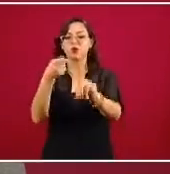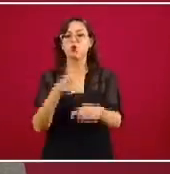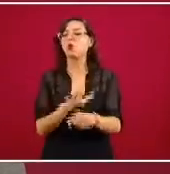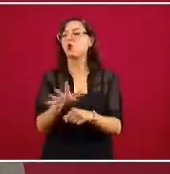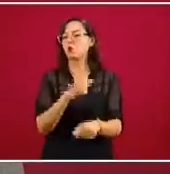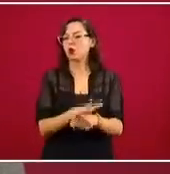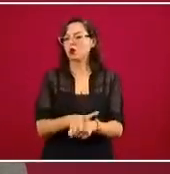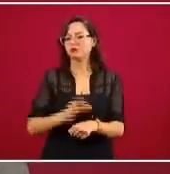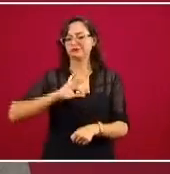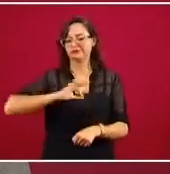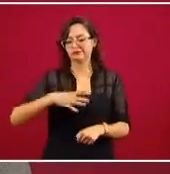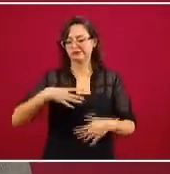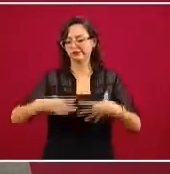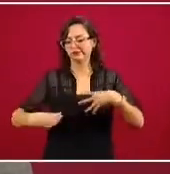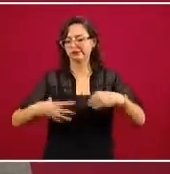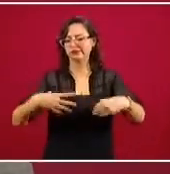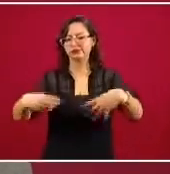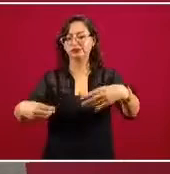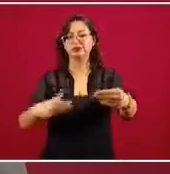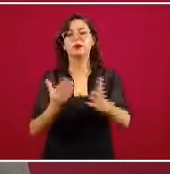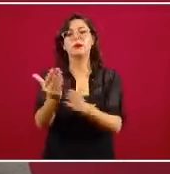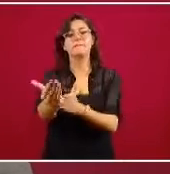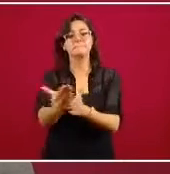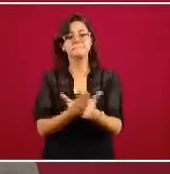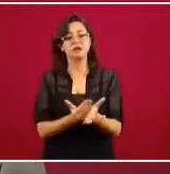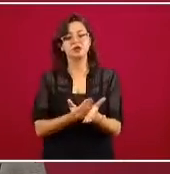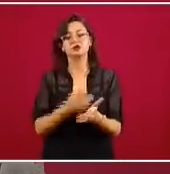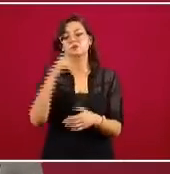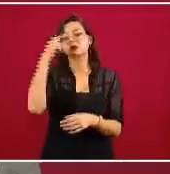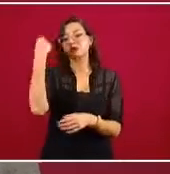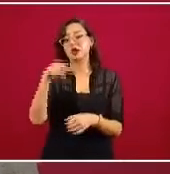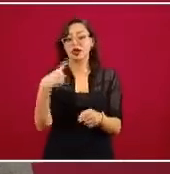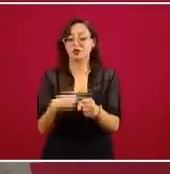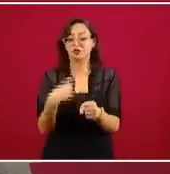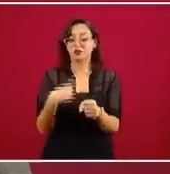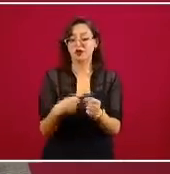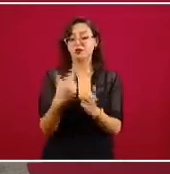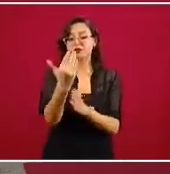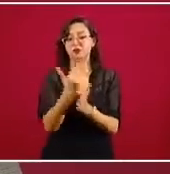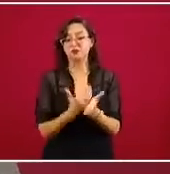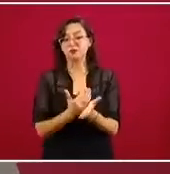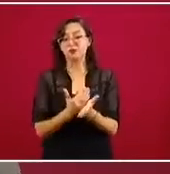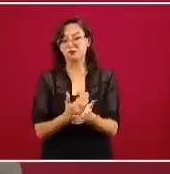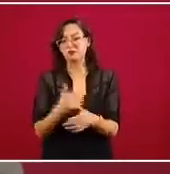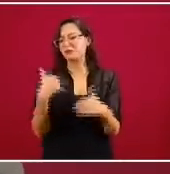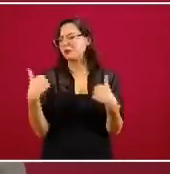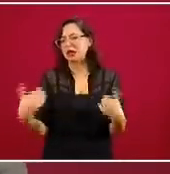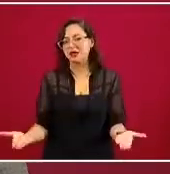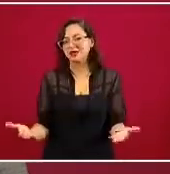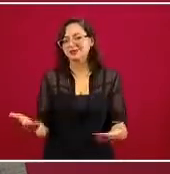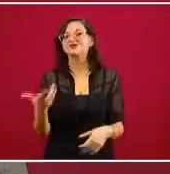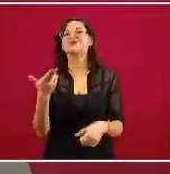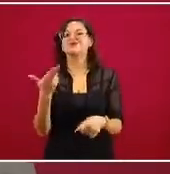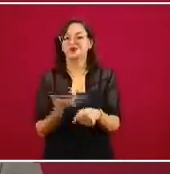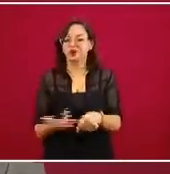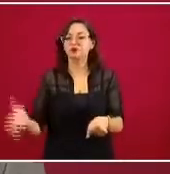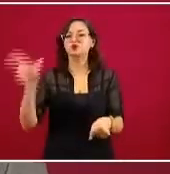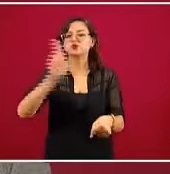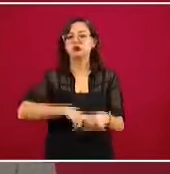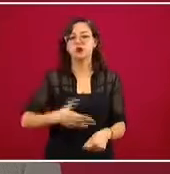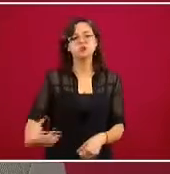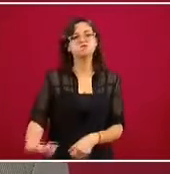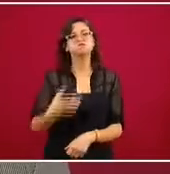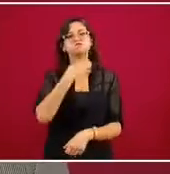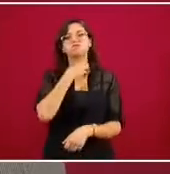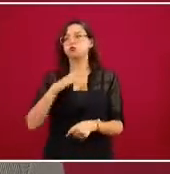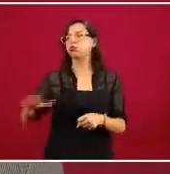reducir los contagios para tener menos casos, para que no se saturen las unidades de salud, se pueda atender a